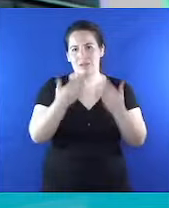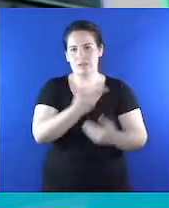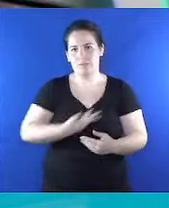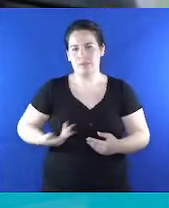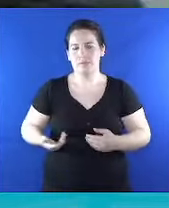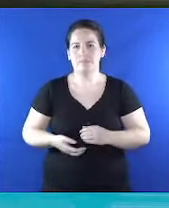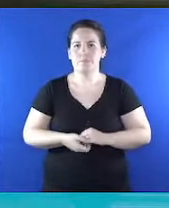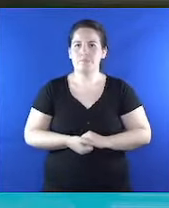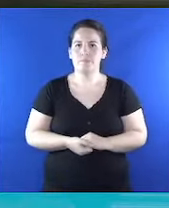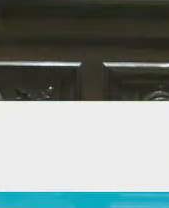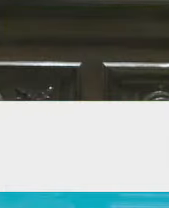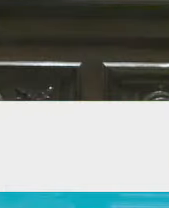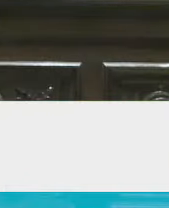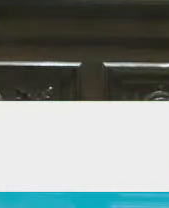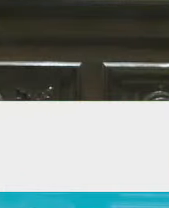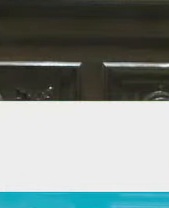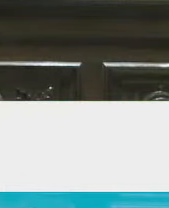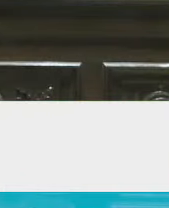señor